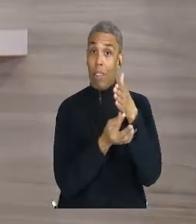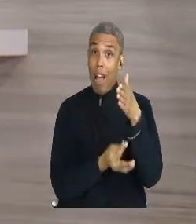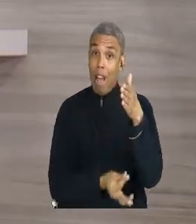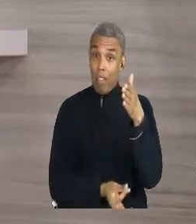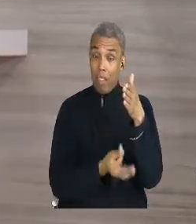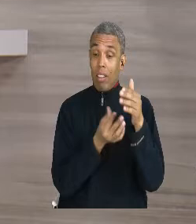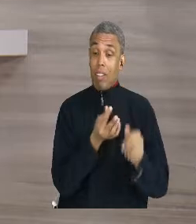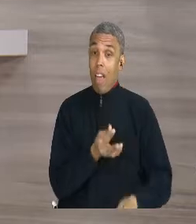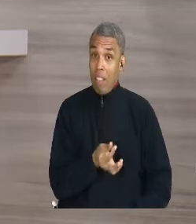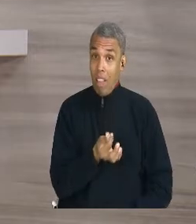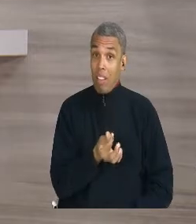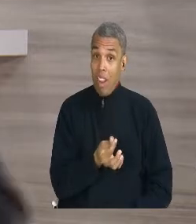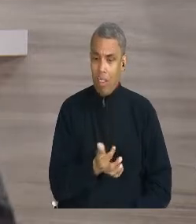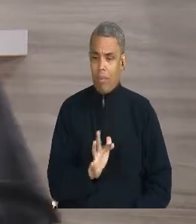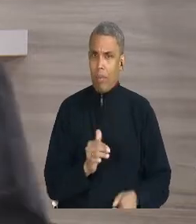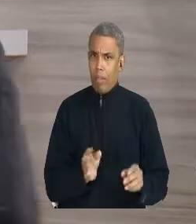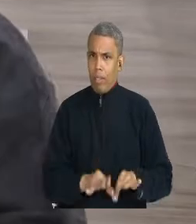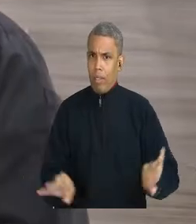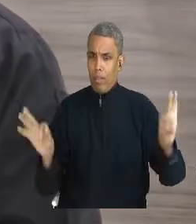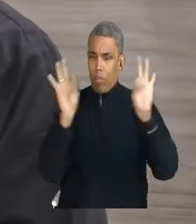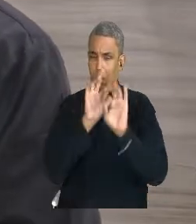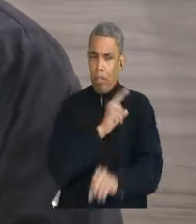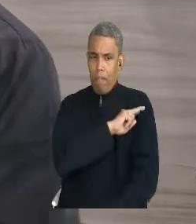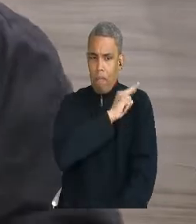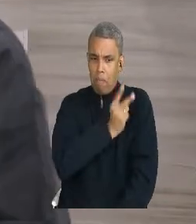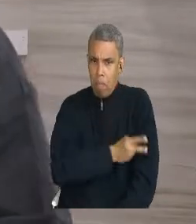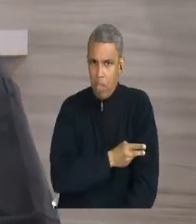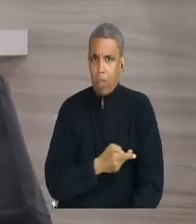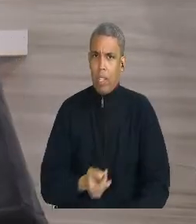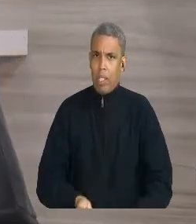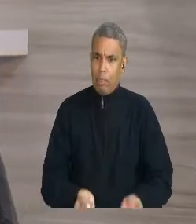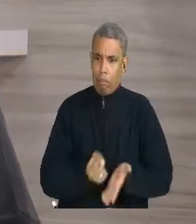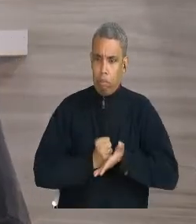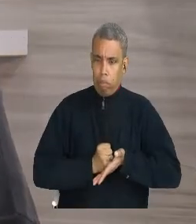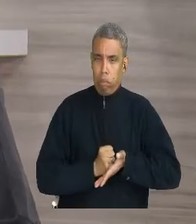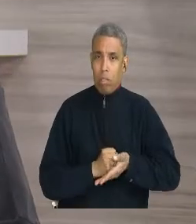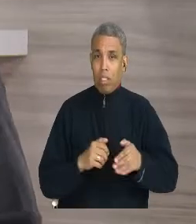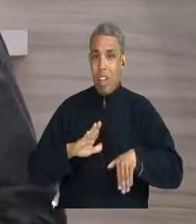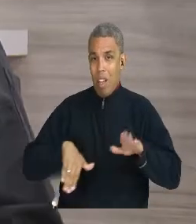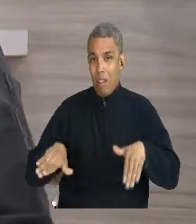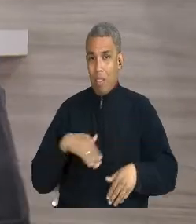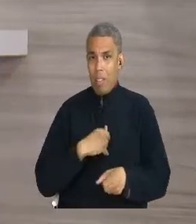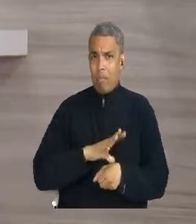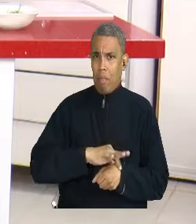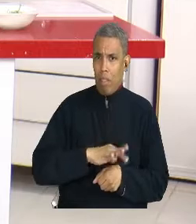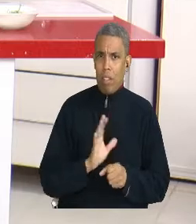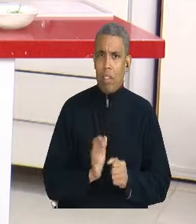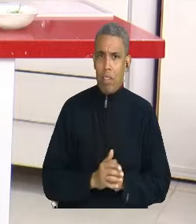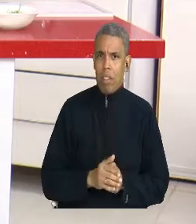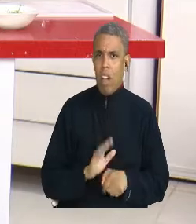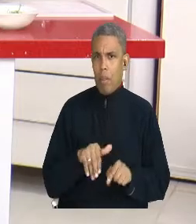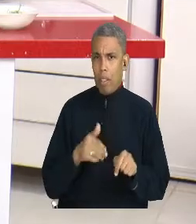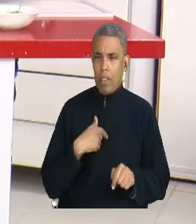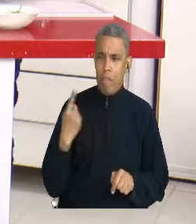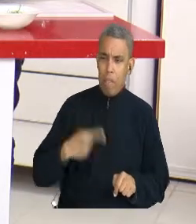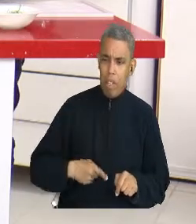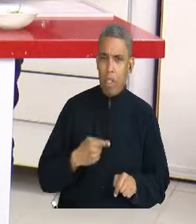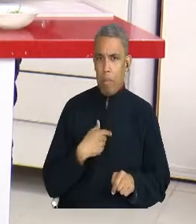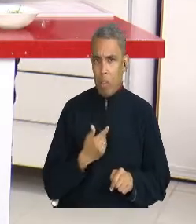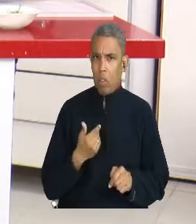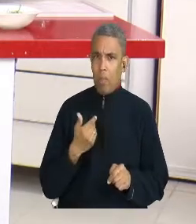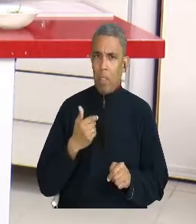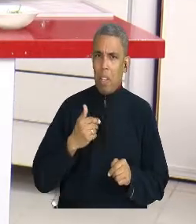en todo, las vitaminas que podemos encontrar. Entonces por eso muchas veces nuestros médicos nos recomiendan comer muchos frutos secos. Sí, sí, eso es muy